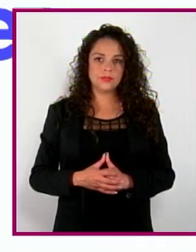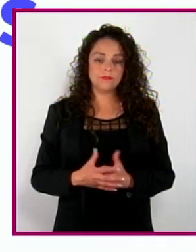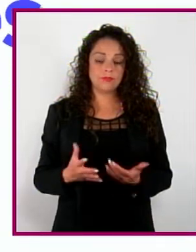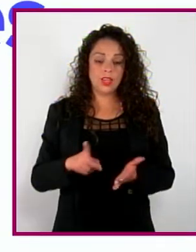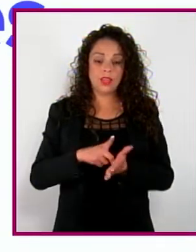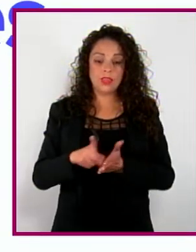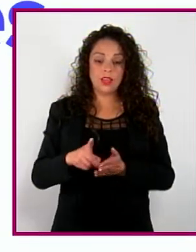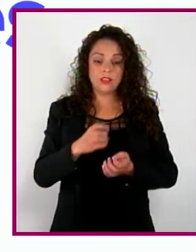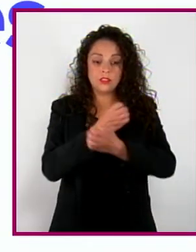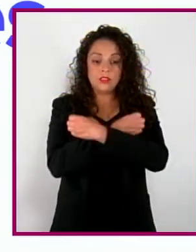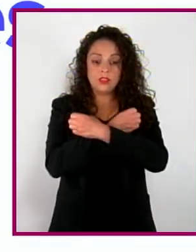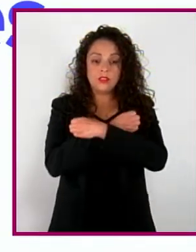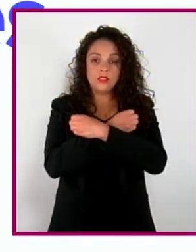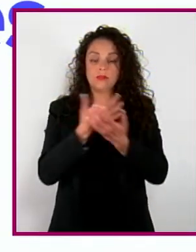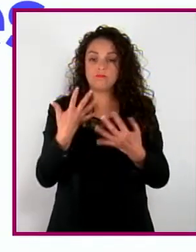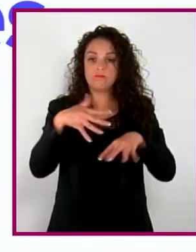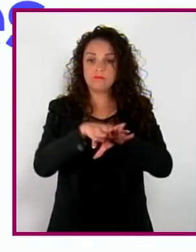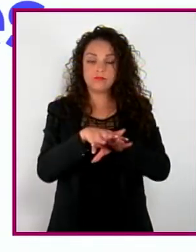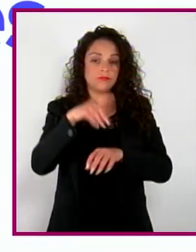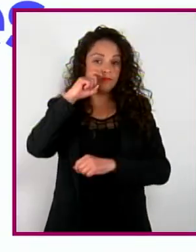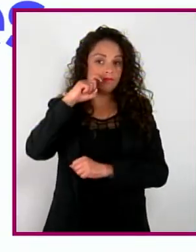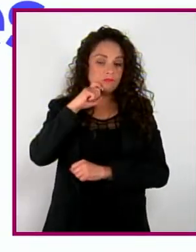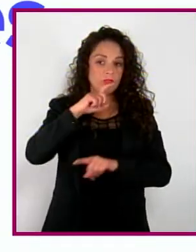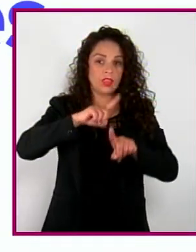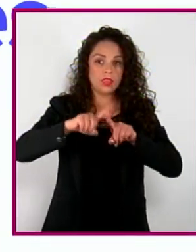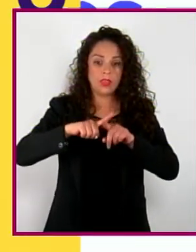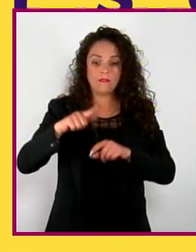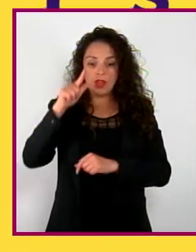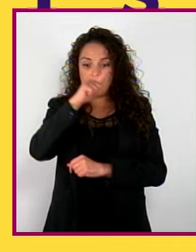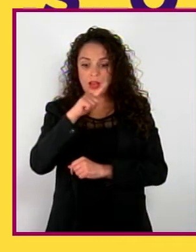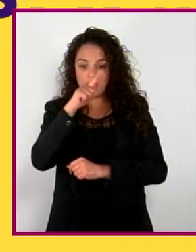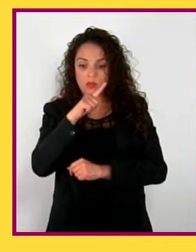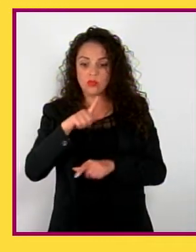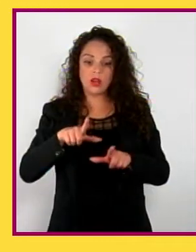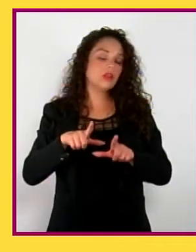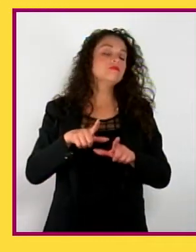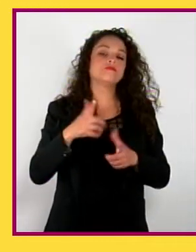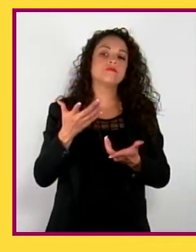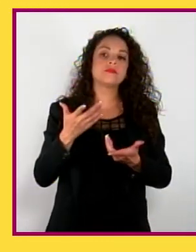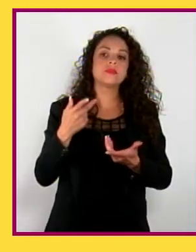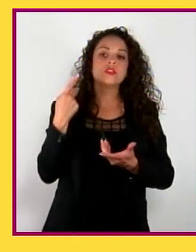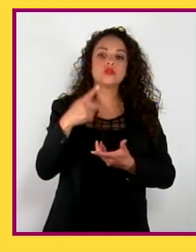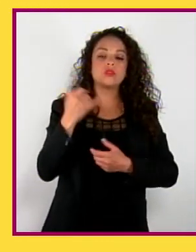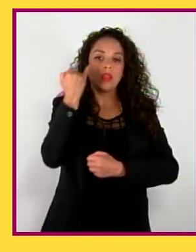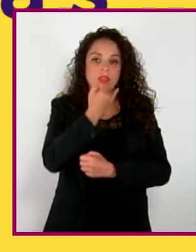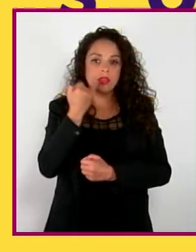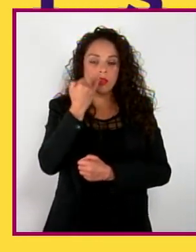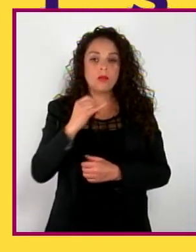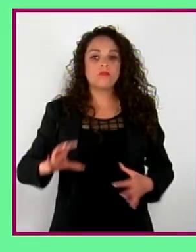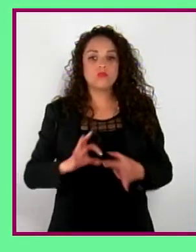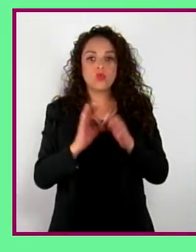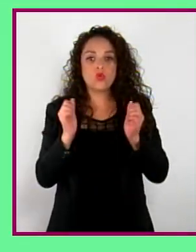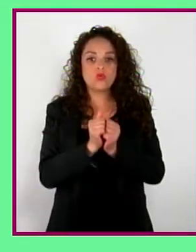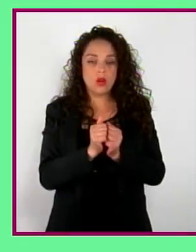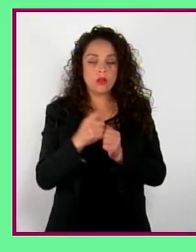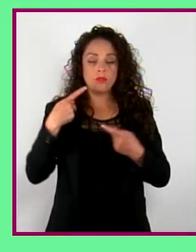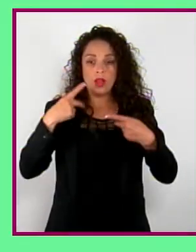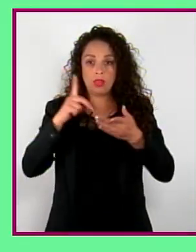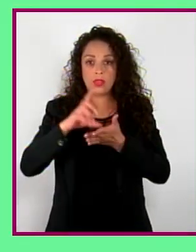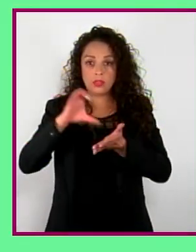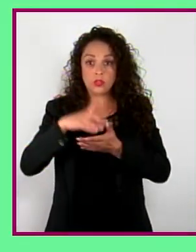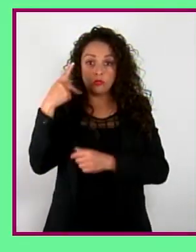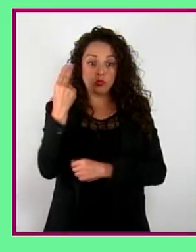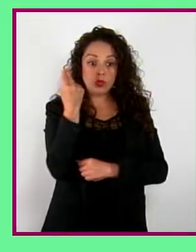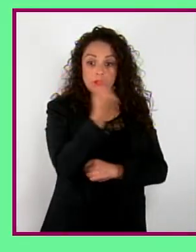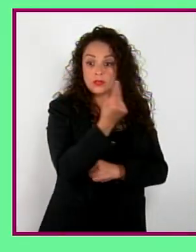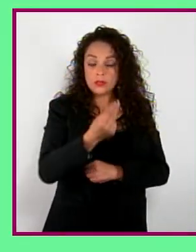Derecho a la educación integral de la sexualidad en lenguas, lenguajes y con recursos acorde a las necesidades de las personas con discapacidad y